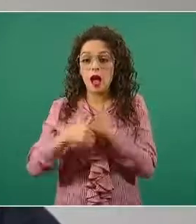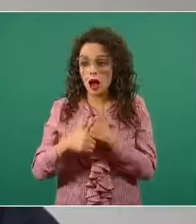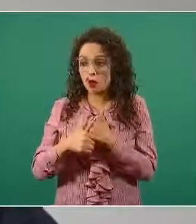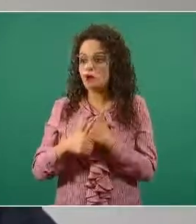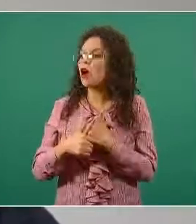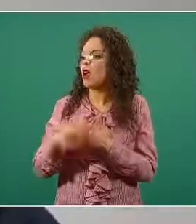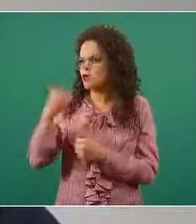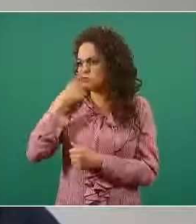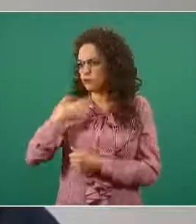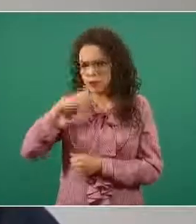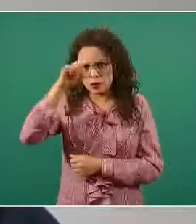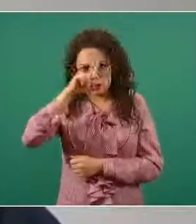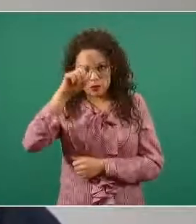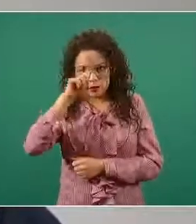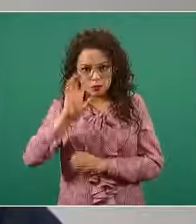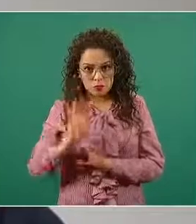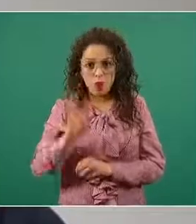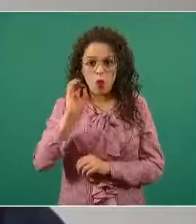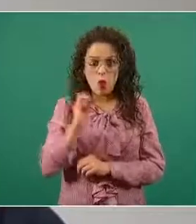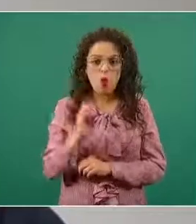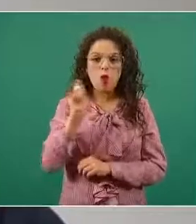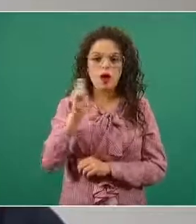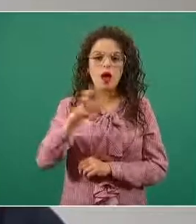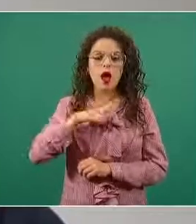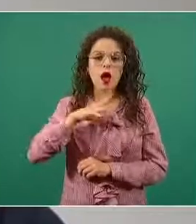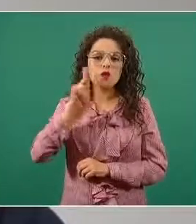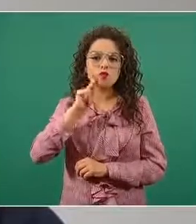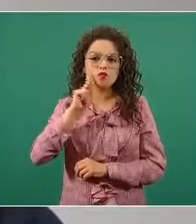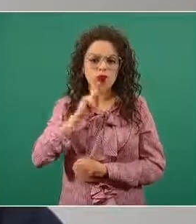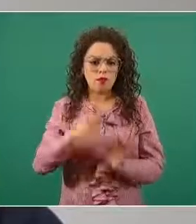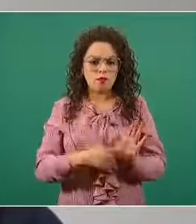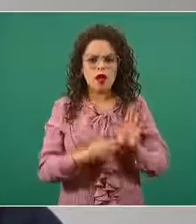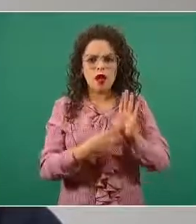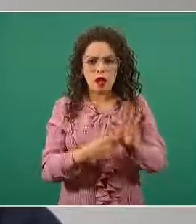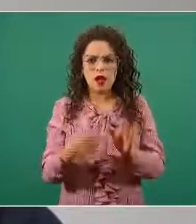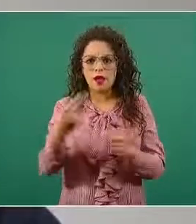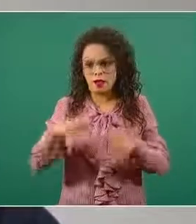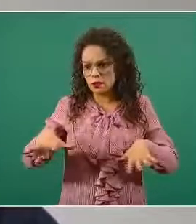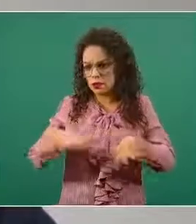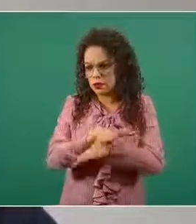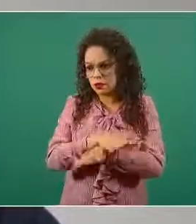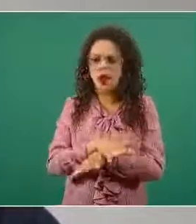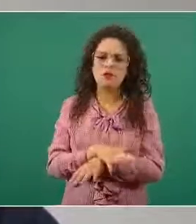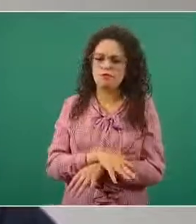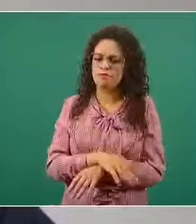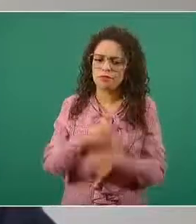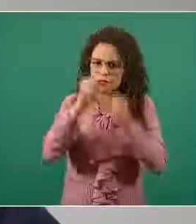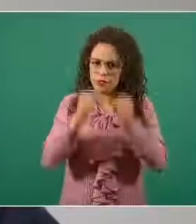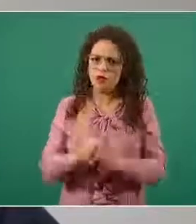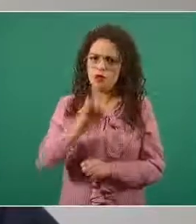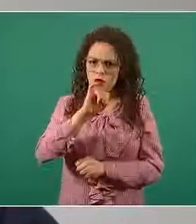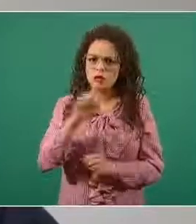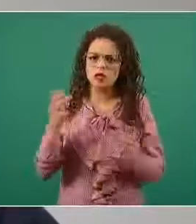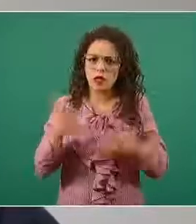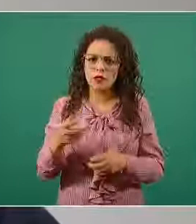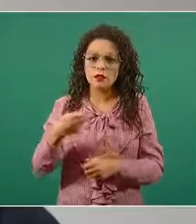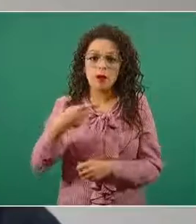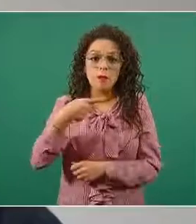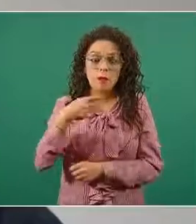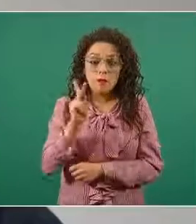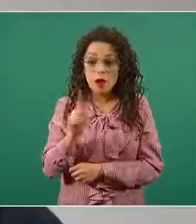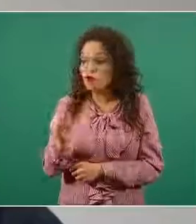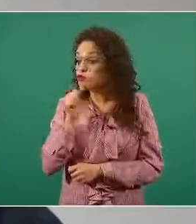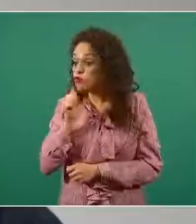la evidencia es suficiente como para generar cambio en las indicaciones, de seguro se hará. Pero por lo pronto, y hasta que no se tenga todavía